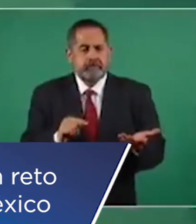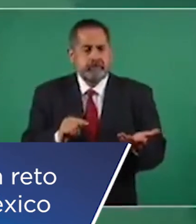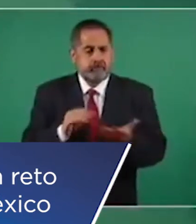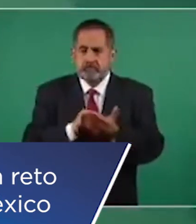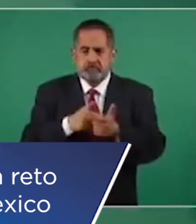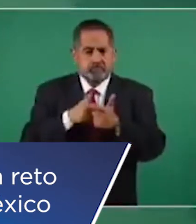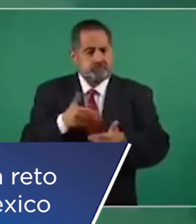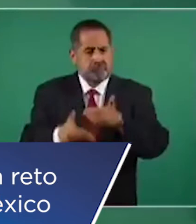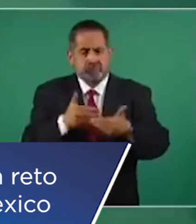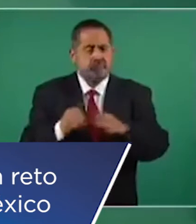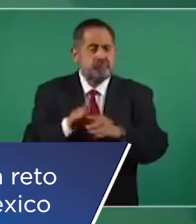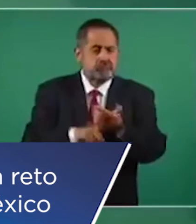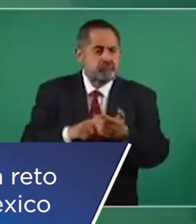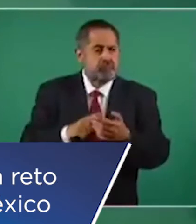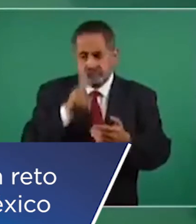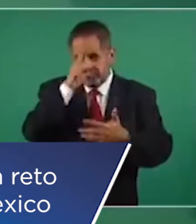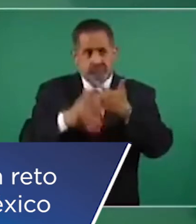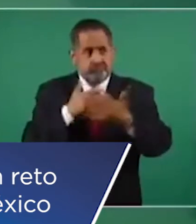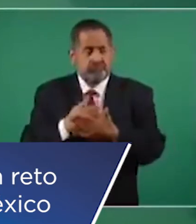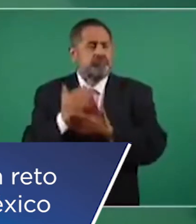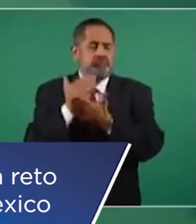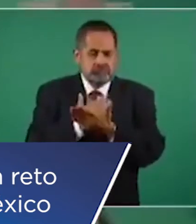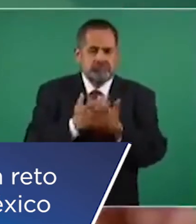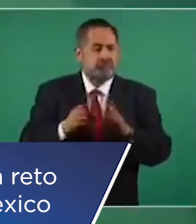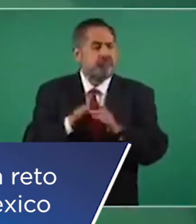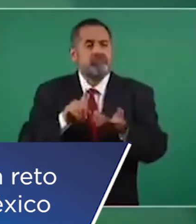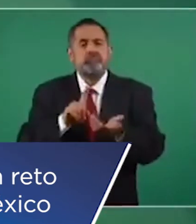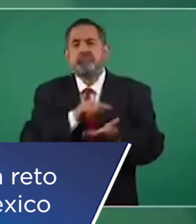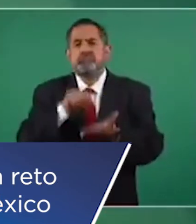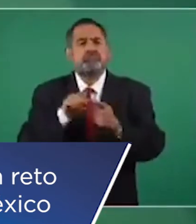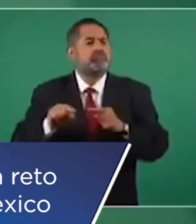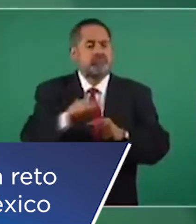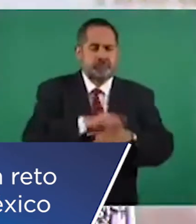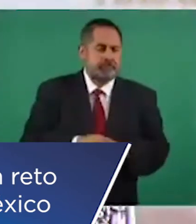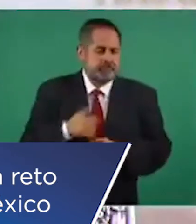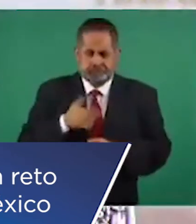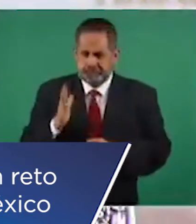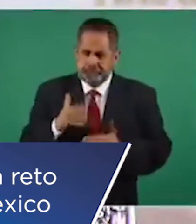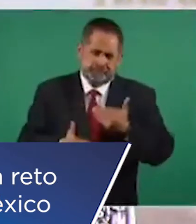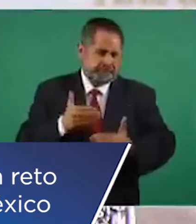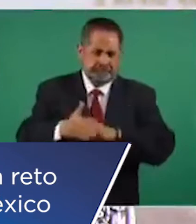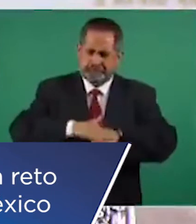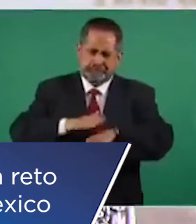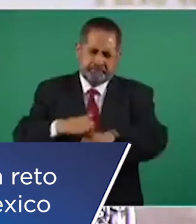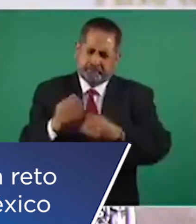seguir enfrentando la violencia que hay en regiones. Hemos avanzado bastante.